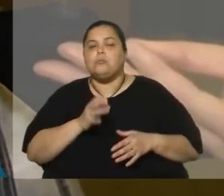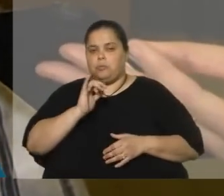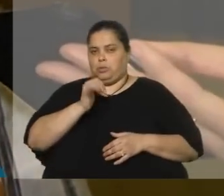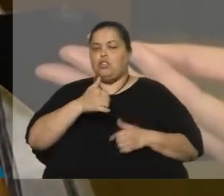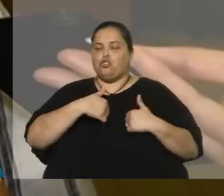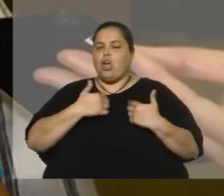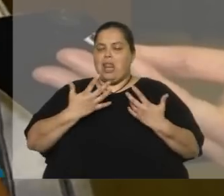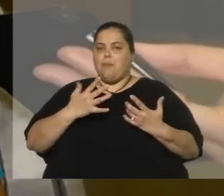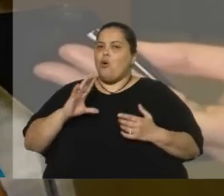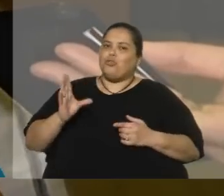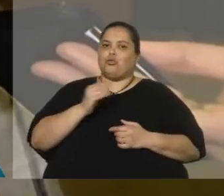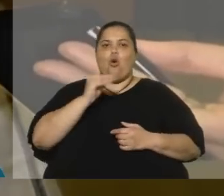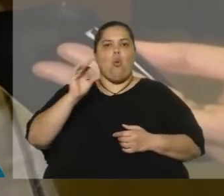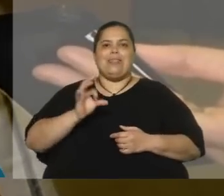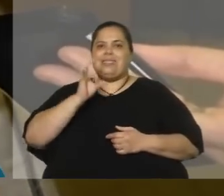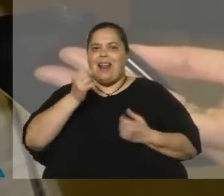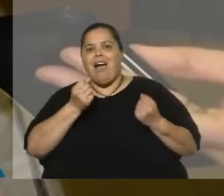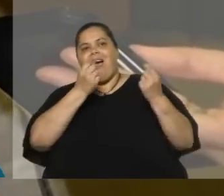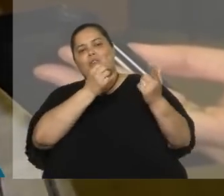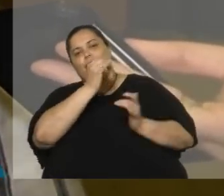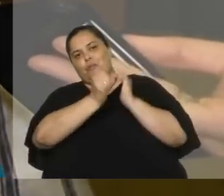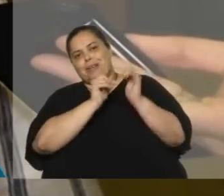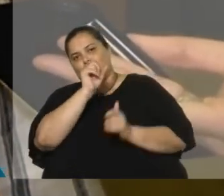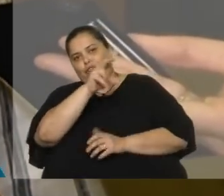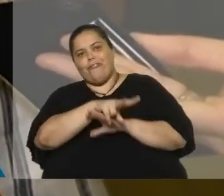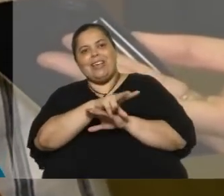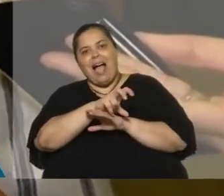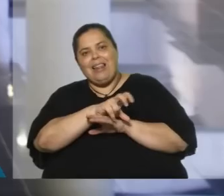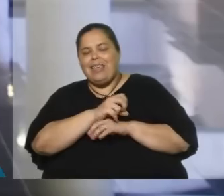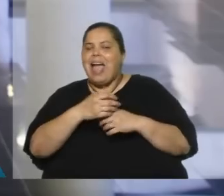a la Fiscalía la enorme preocupación por este episodio.